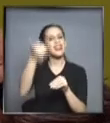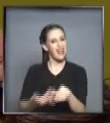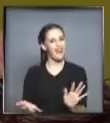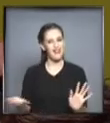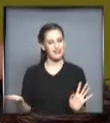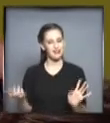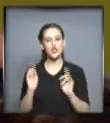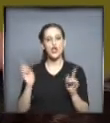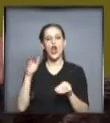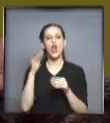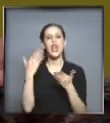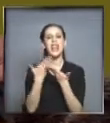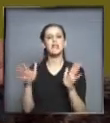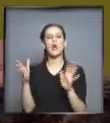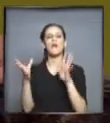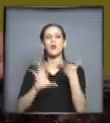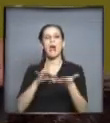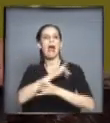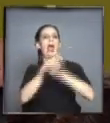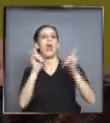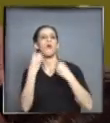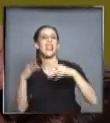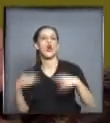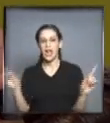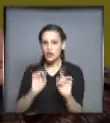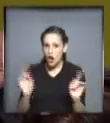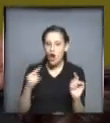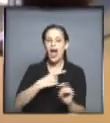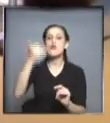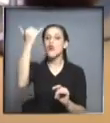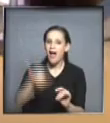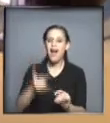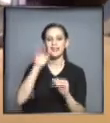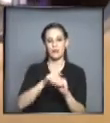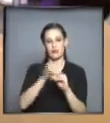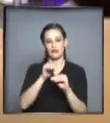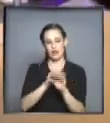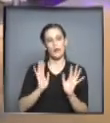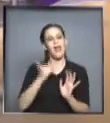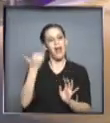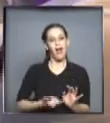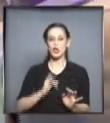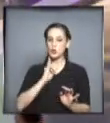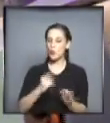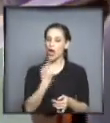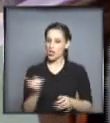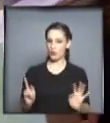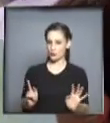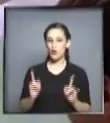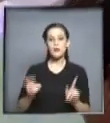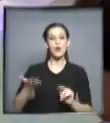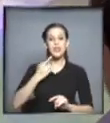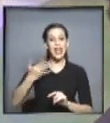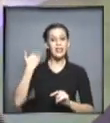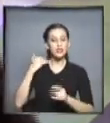no es libertad como libertinaje, sino que cada uno es responsable de sus propios actos. Y defender, como dijo Adam en un principio, los planes